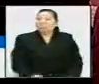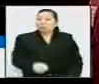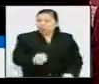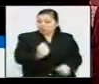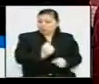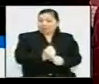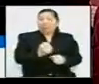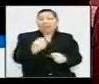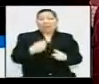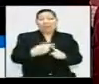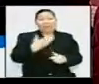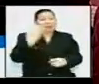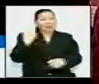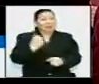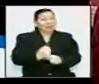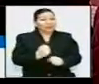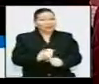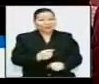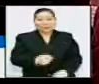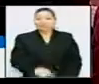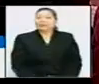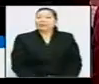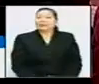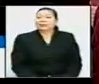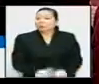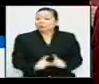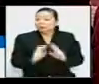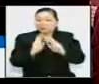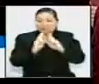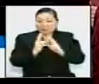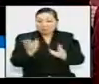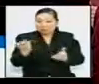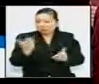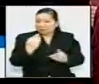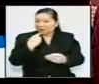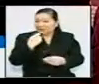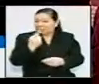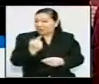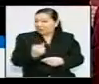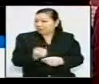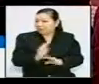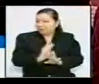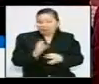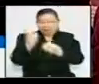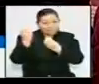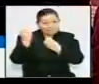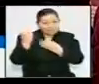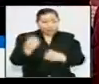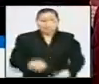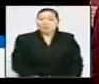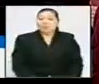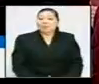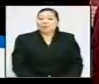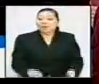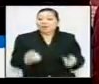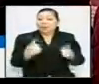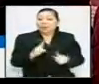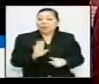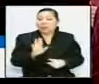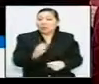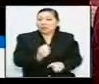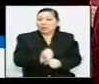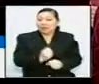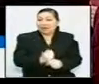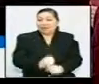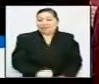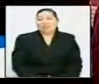función. Es su función. Se le pregunta y se responde. Él no está denunciando, solamente informando lo que él ha hecho de acuerdo a sus funciones